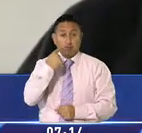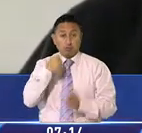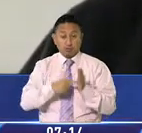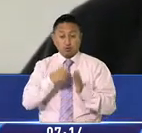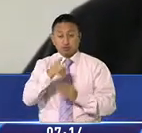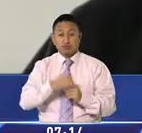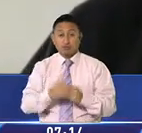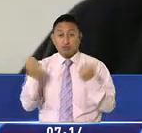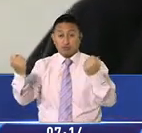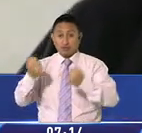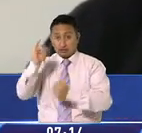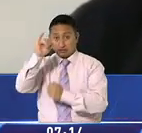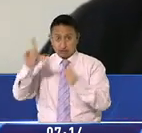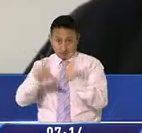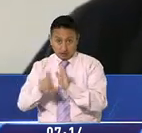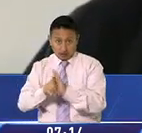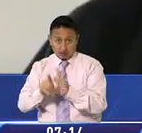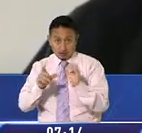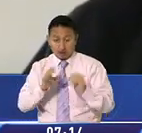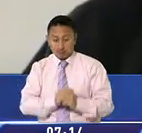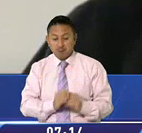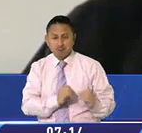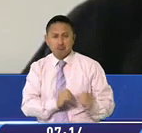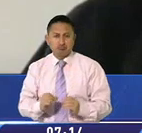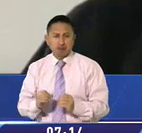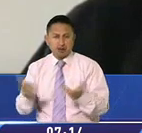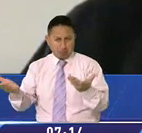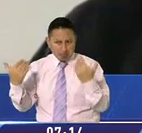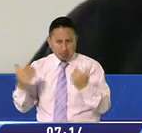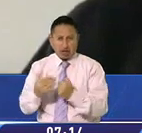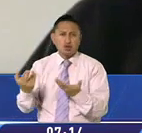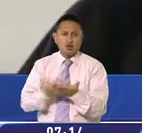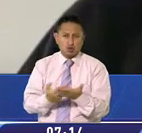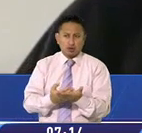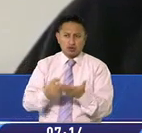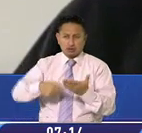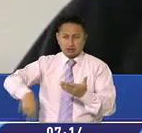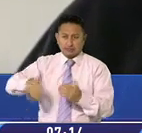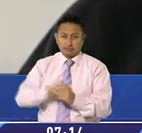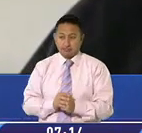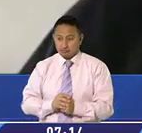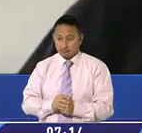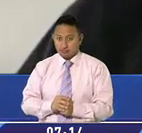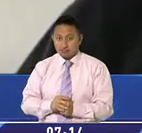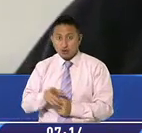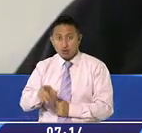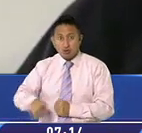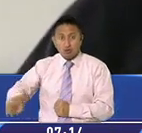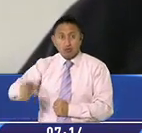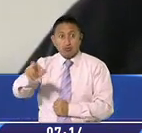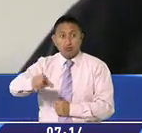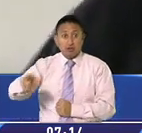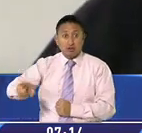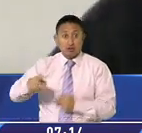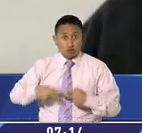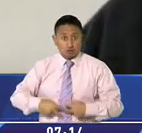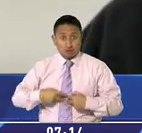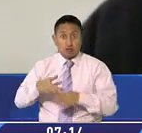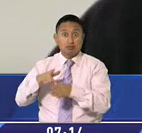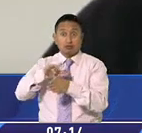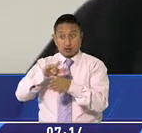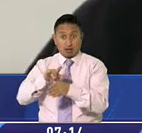organizando un evento en el cual está poniendo en riesgo no solamente a los asistentes, sino a todas las familias y la